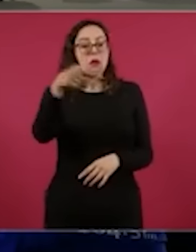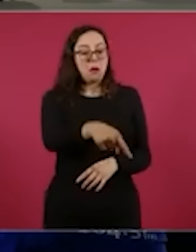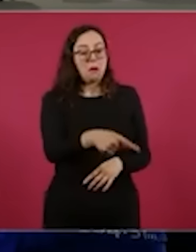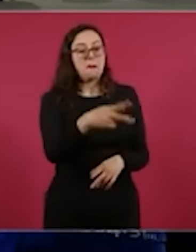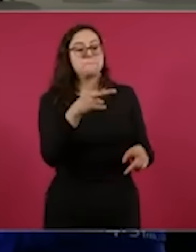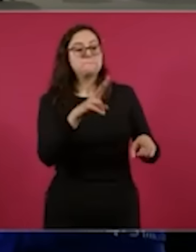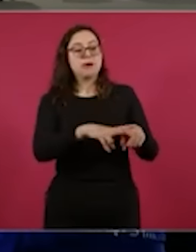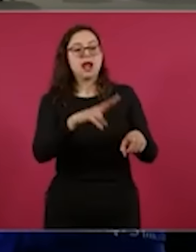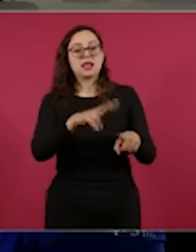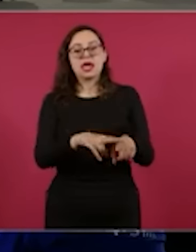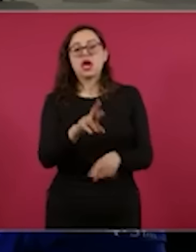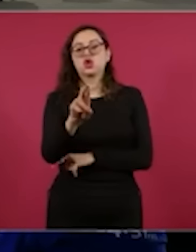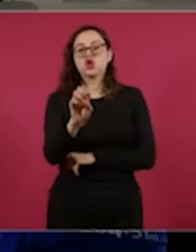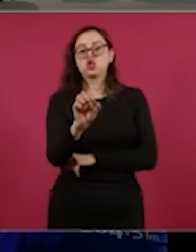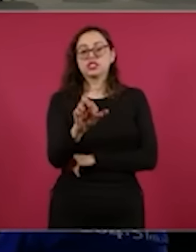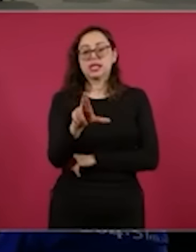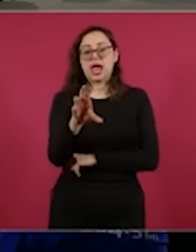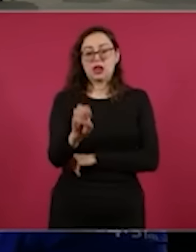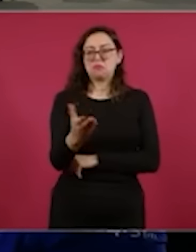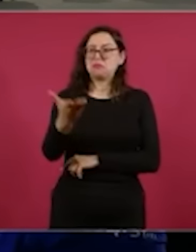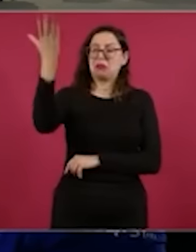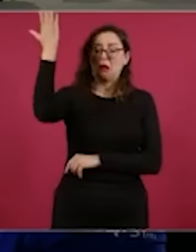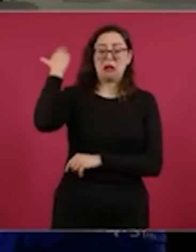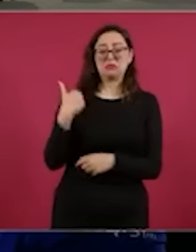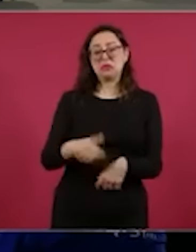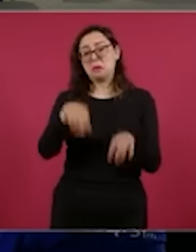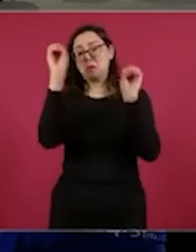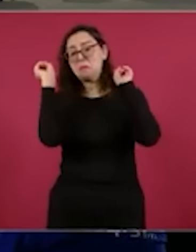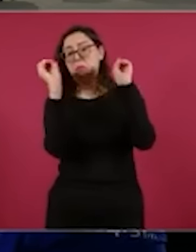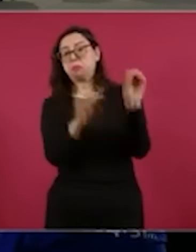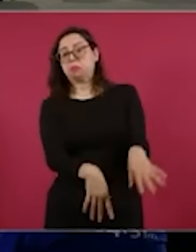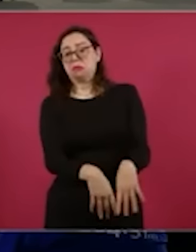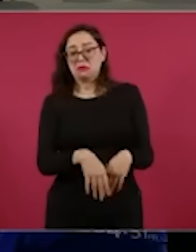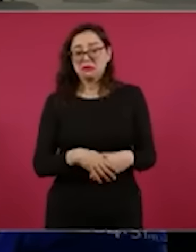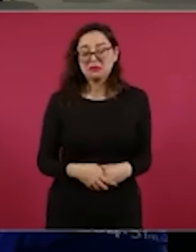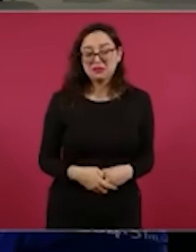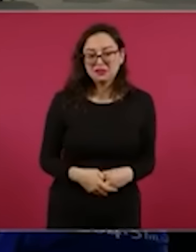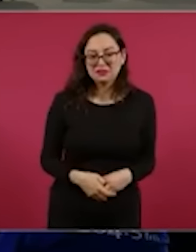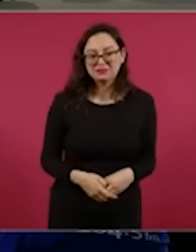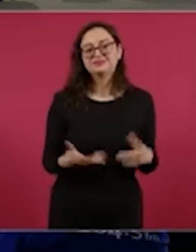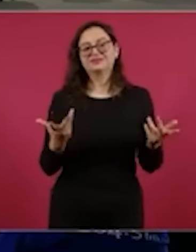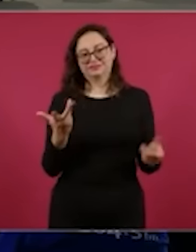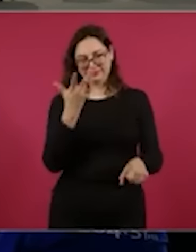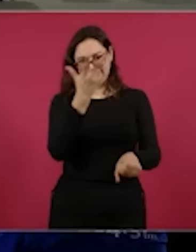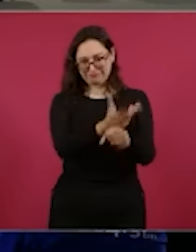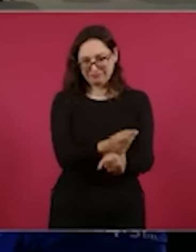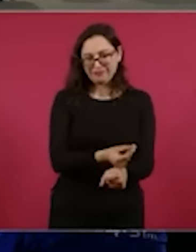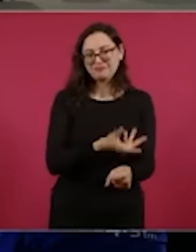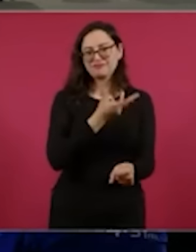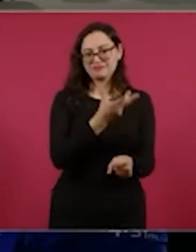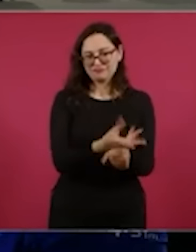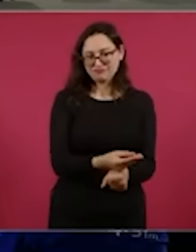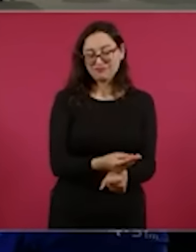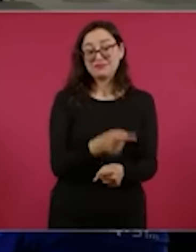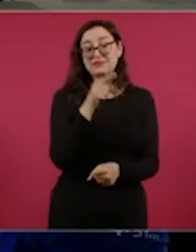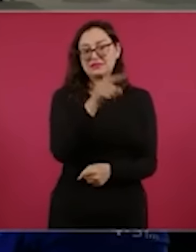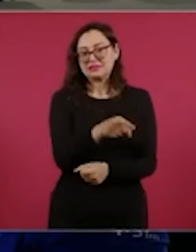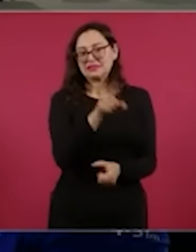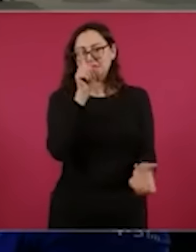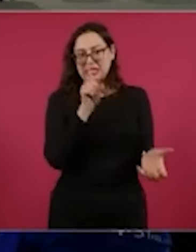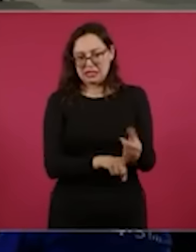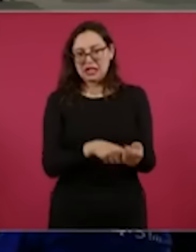Rosario Castellanos, que también estaba en abandono. Ese Parque Rosario Castellanos, hay una escultura muy